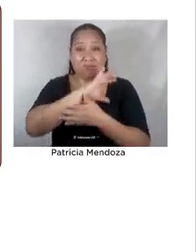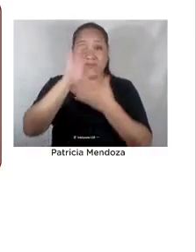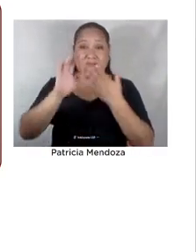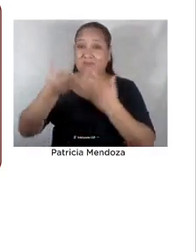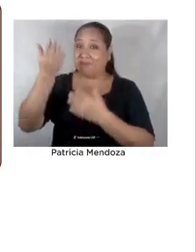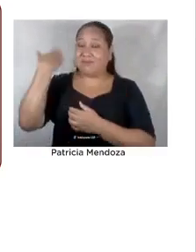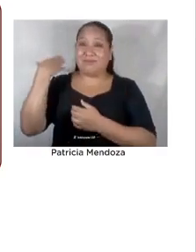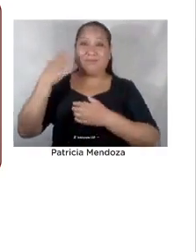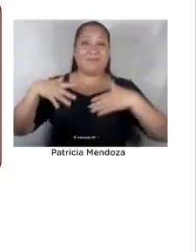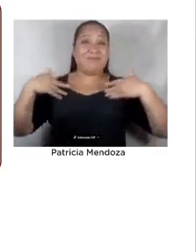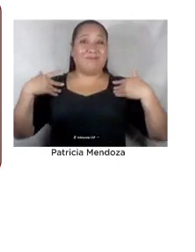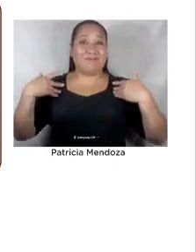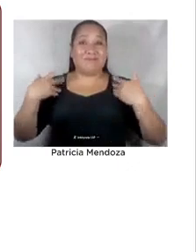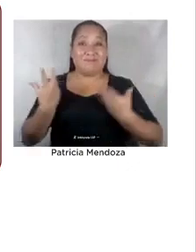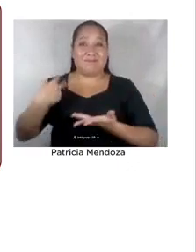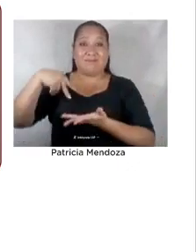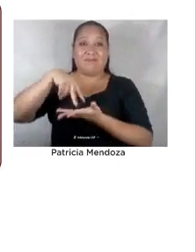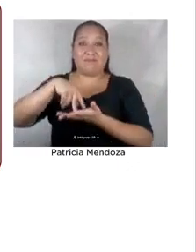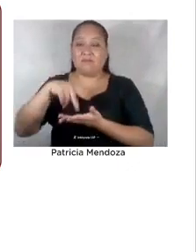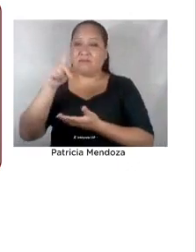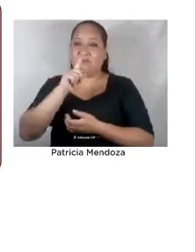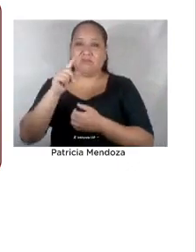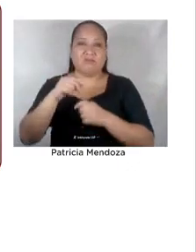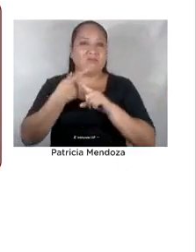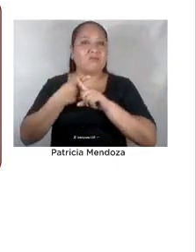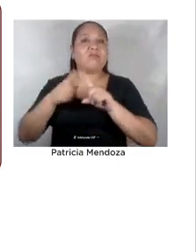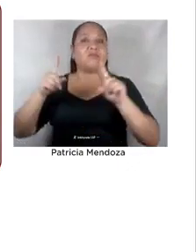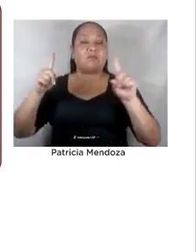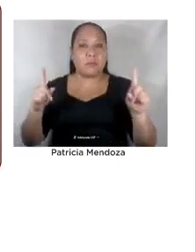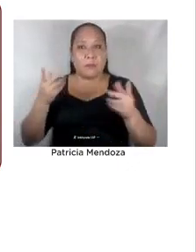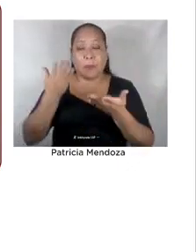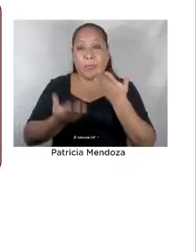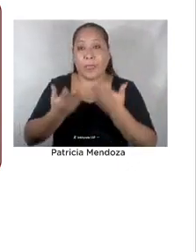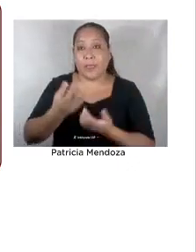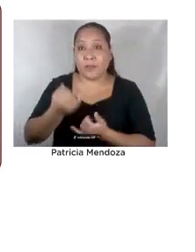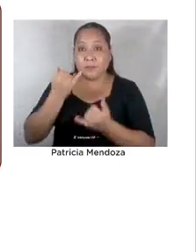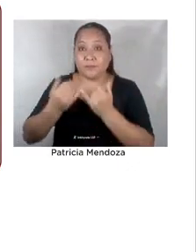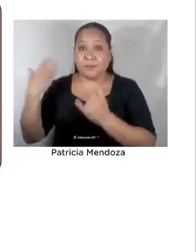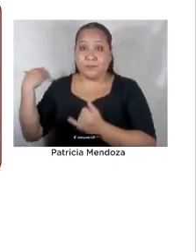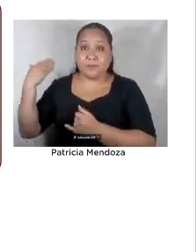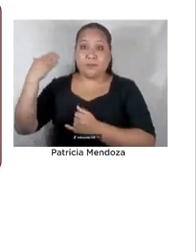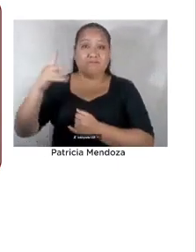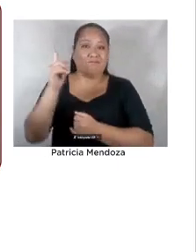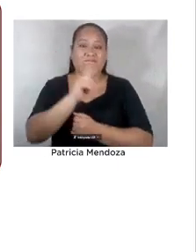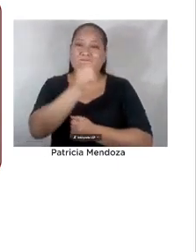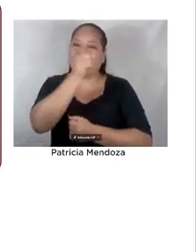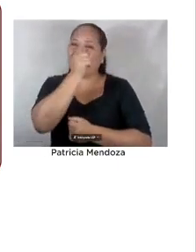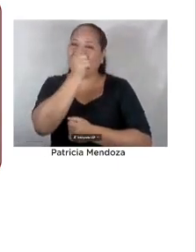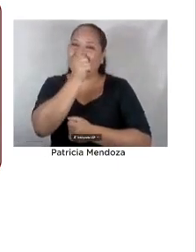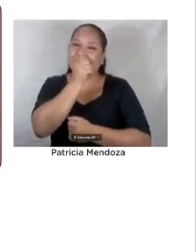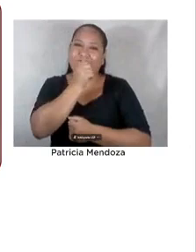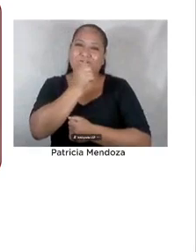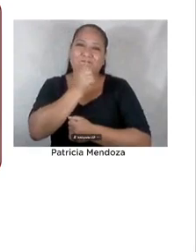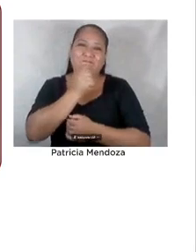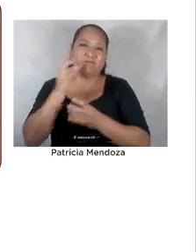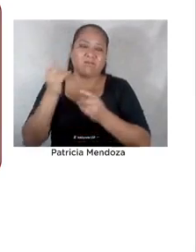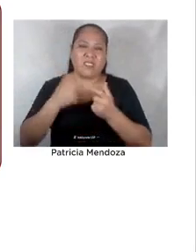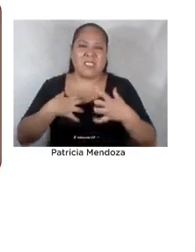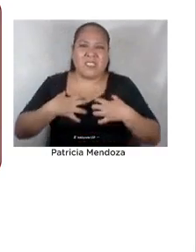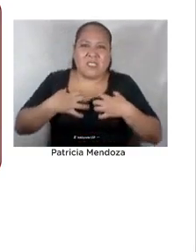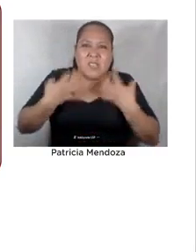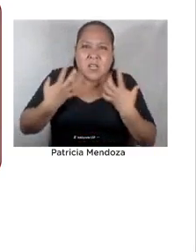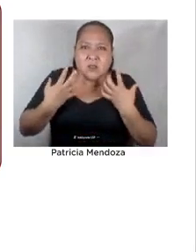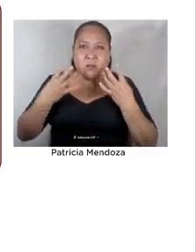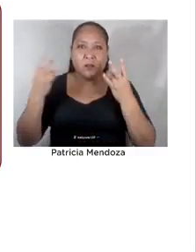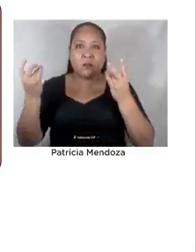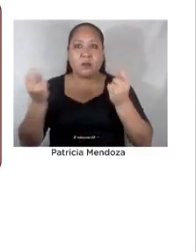levantarnos, ¿no? Es también probable que últimamente estamos perdiendo la paciencia más fácilmente que